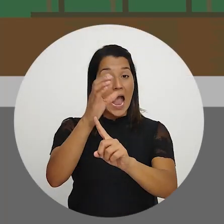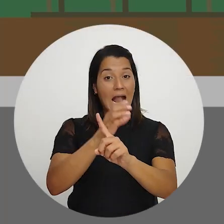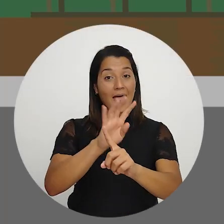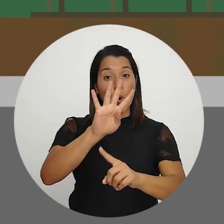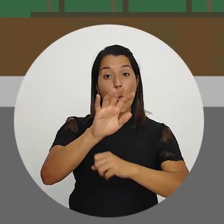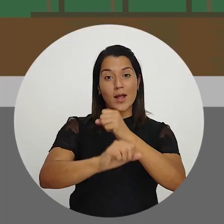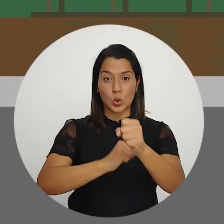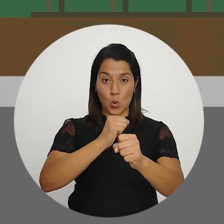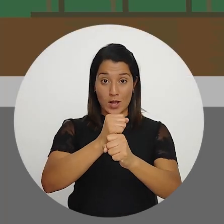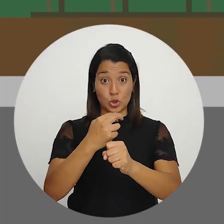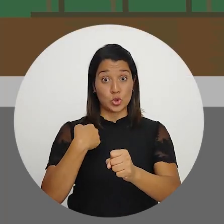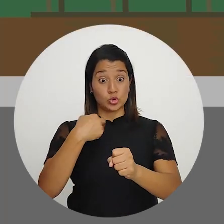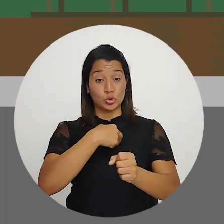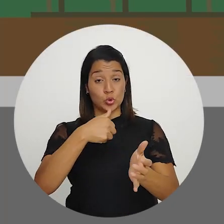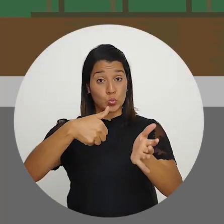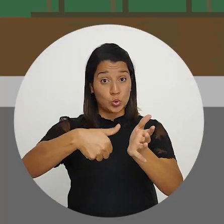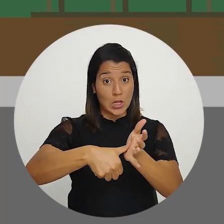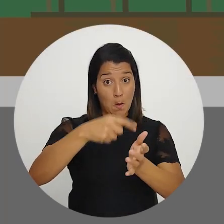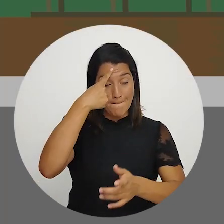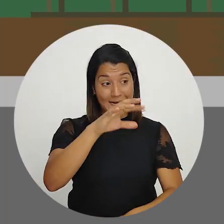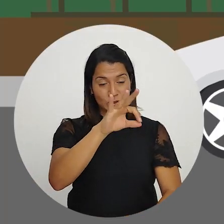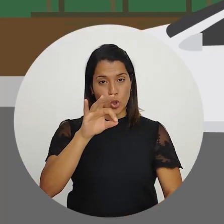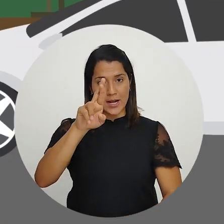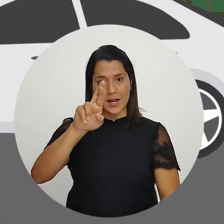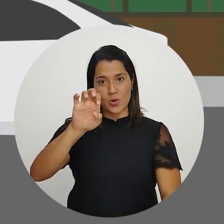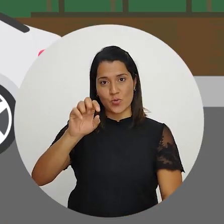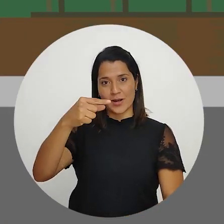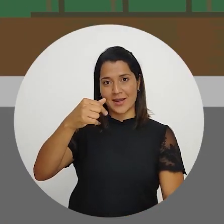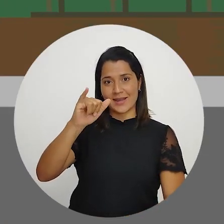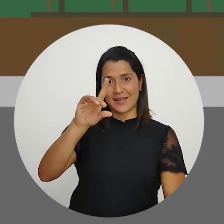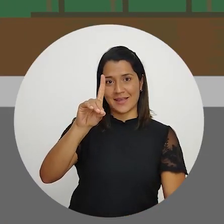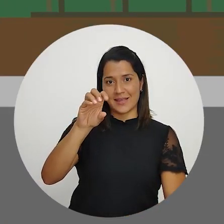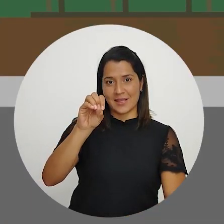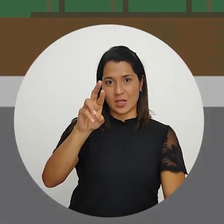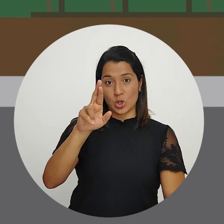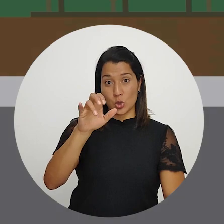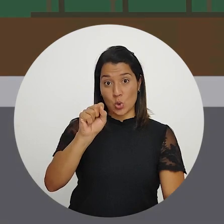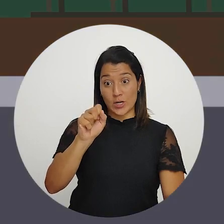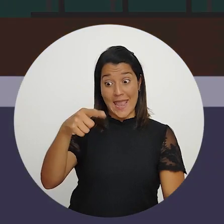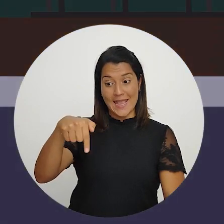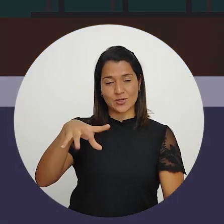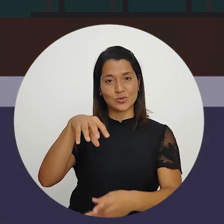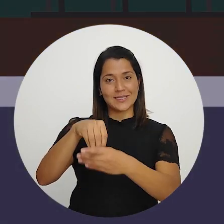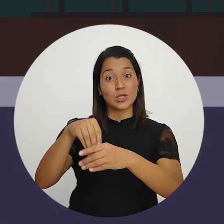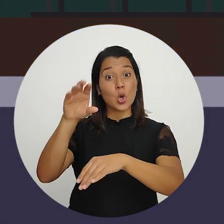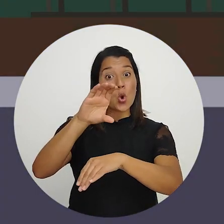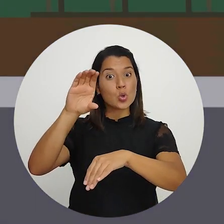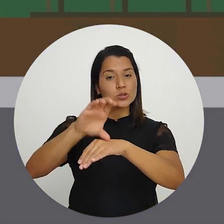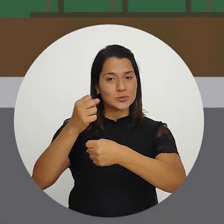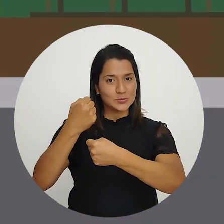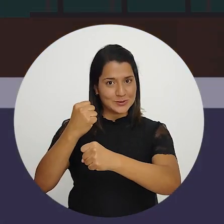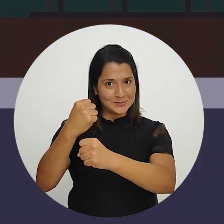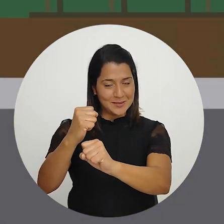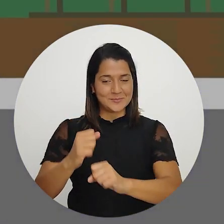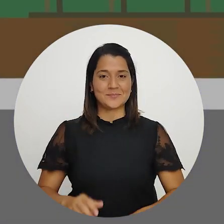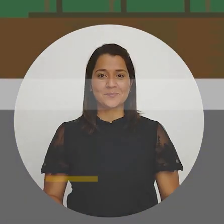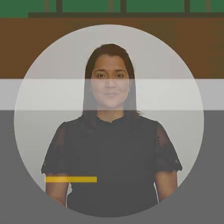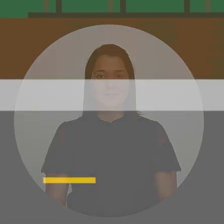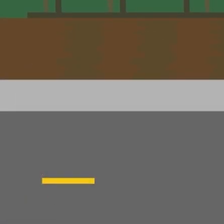Cada cuatro años, votamos para elegir a las regidoras y regidores que conformarán el Consejo Municipal.